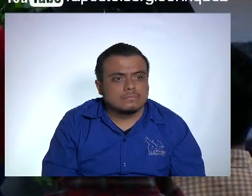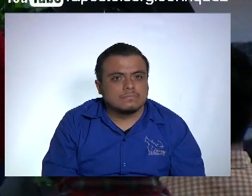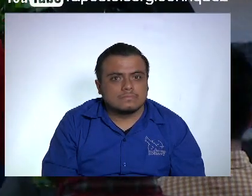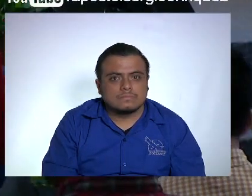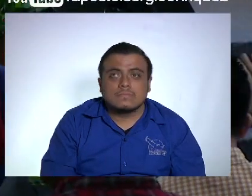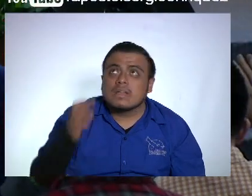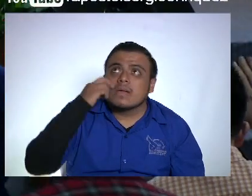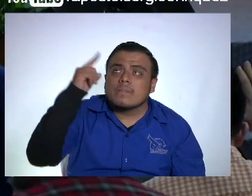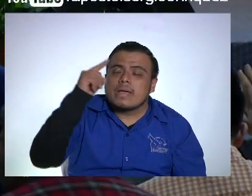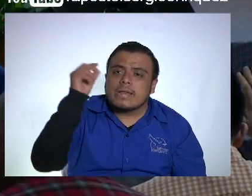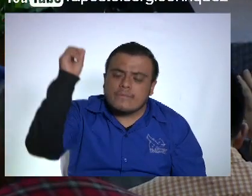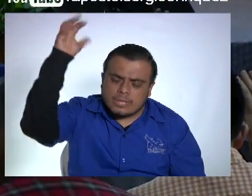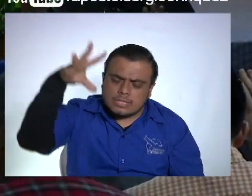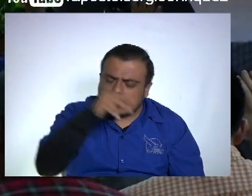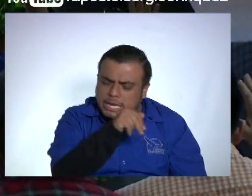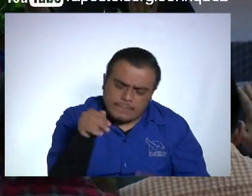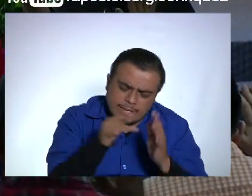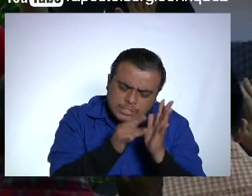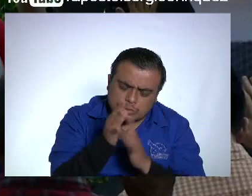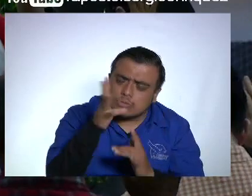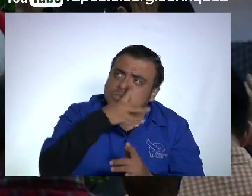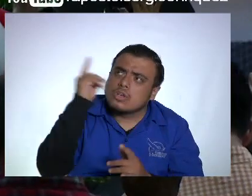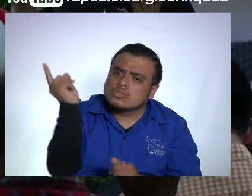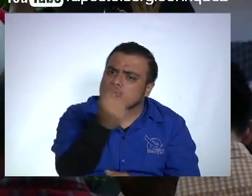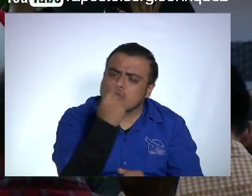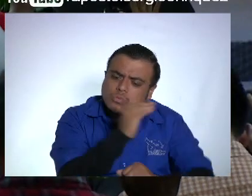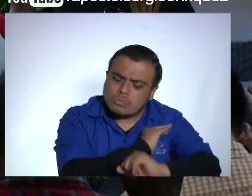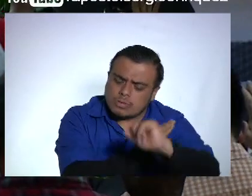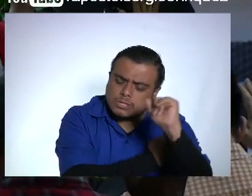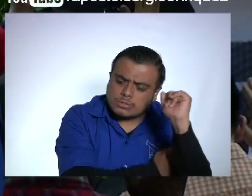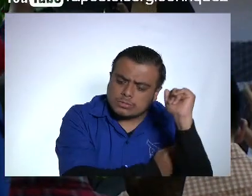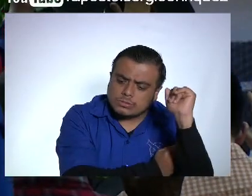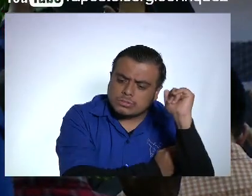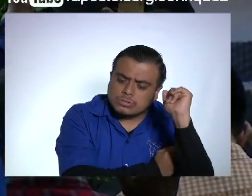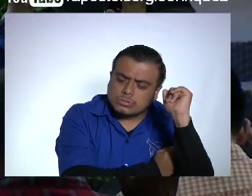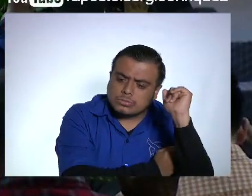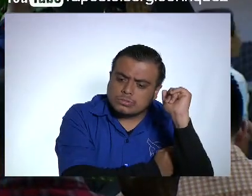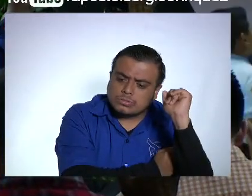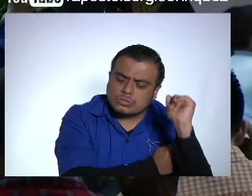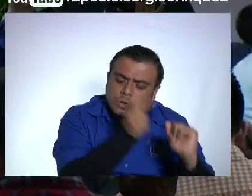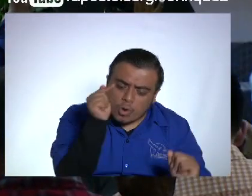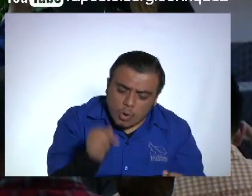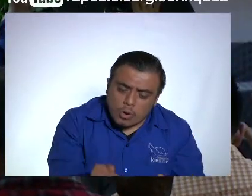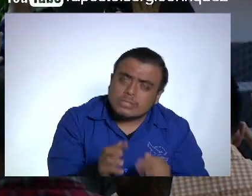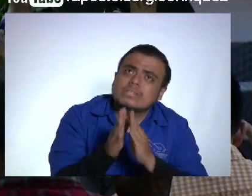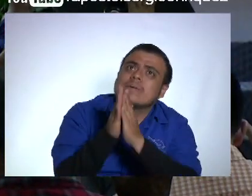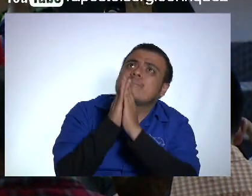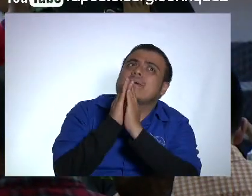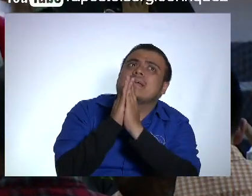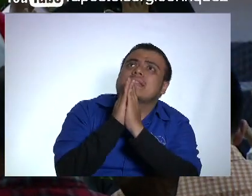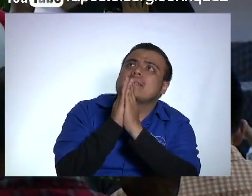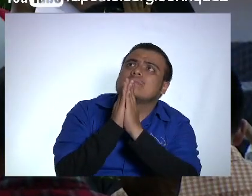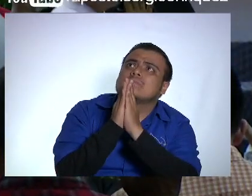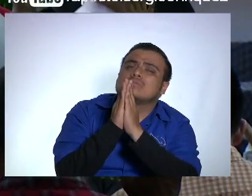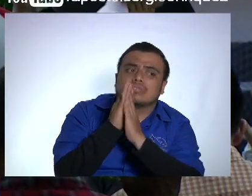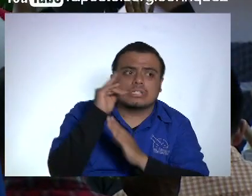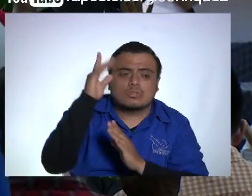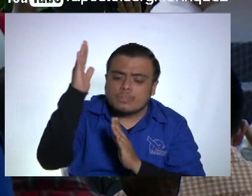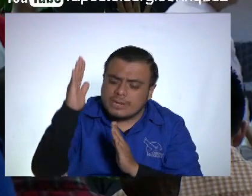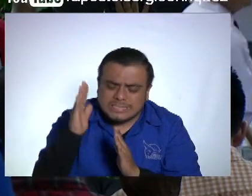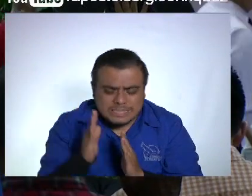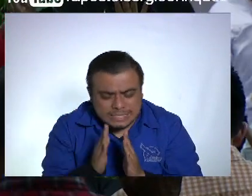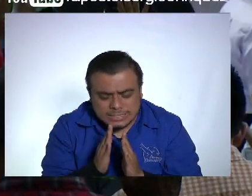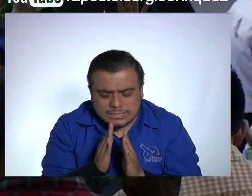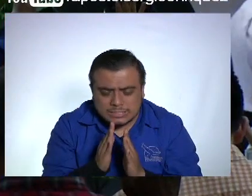Padre bendito, en el nombre de Jesús, Dios Todopoderoso, hoy estamos pidiéndote, papito lindo, que tu